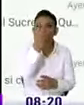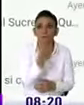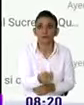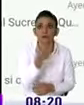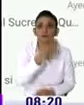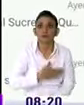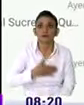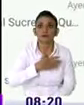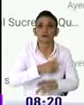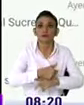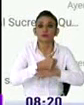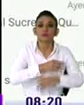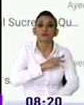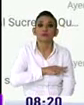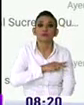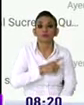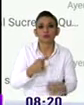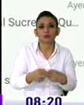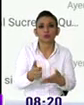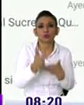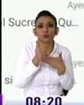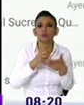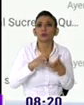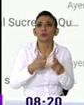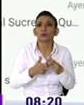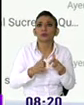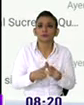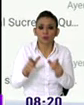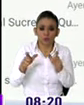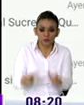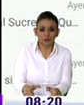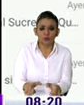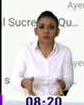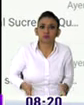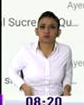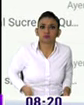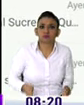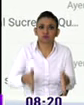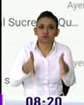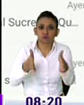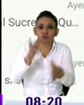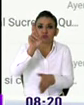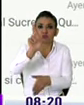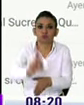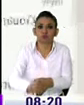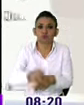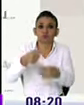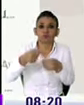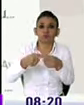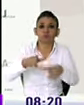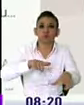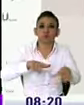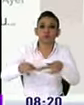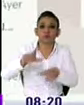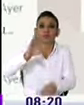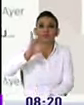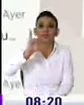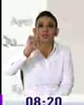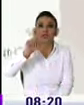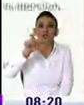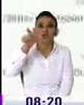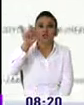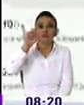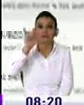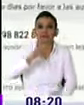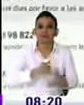favor, autoridades municipales de Quito, nos ayuden a solucionar este hueco que apareció en media vía. Está en el sur de Quito, sector de la Biloxi, organización Vencedores